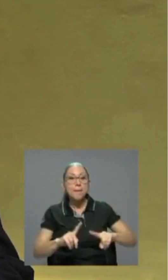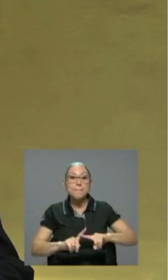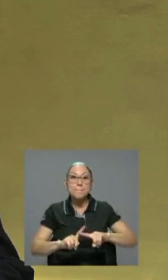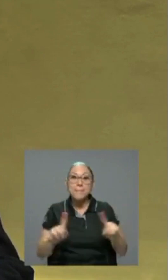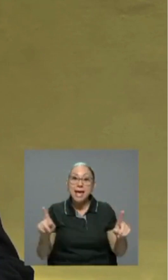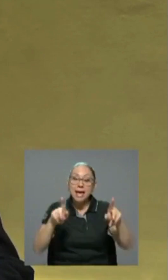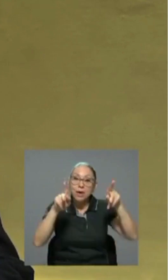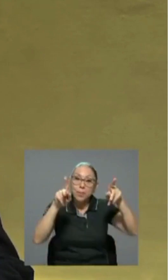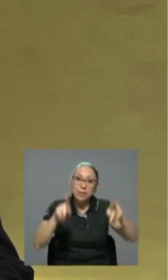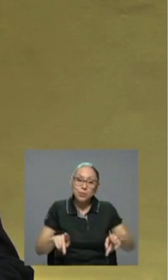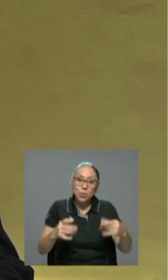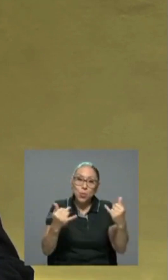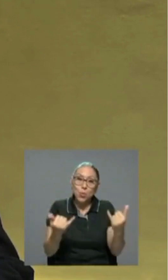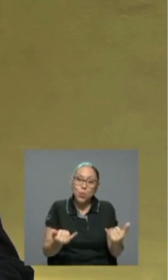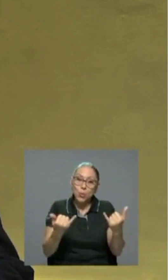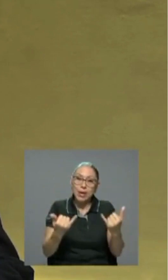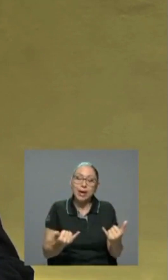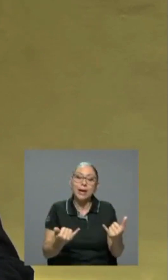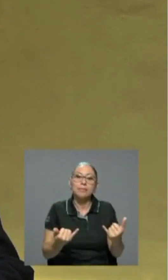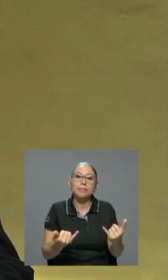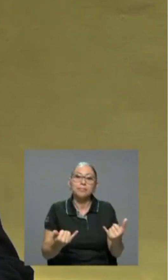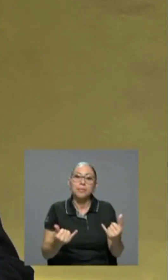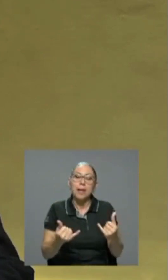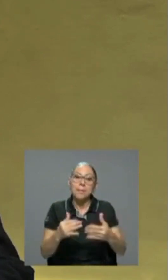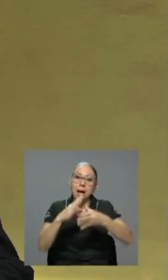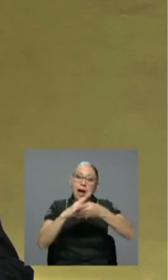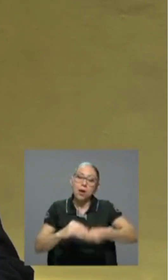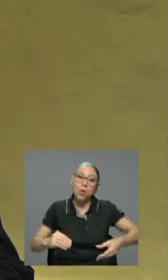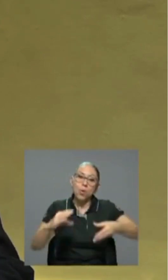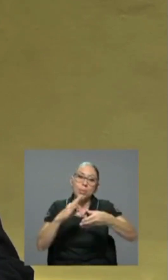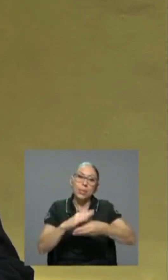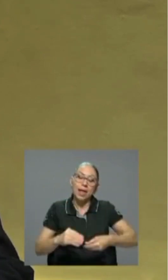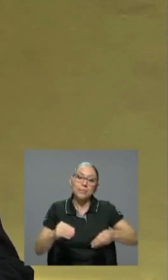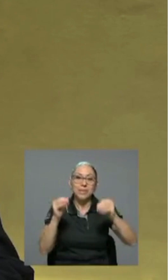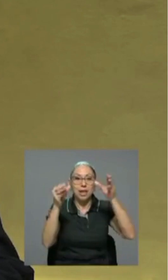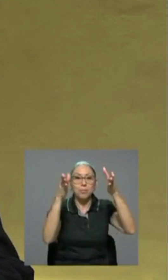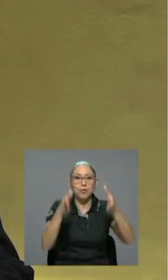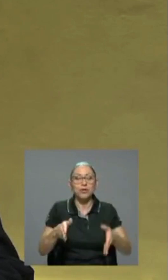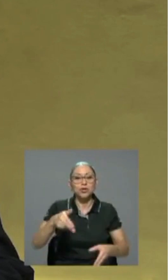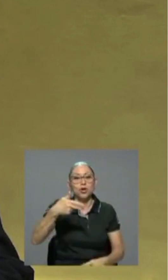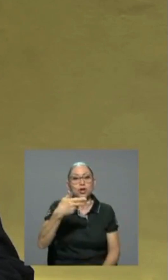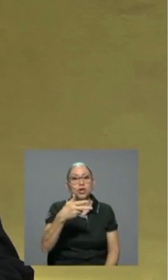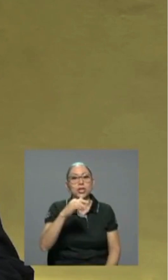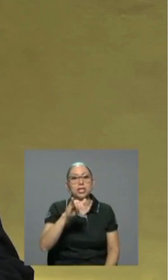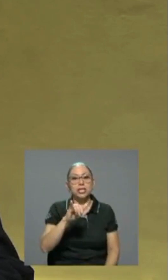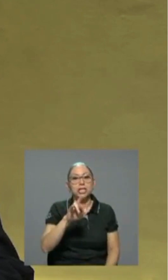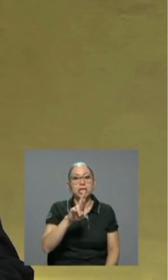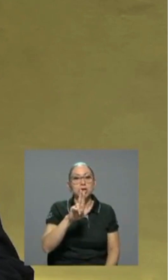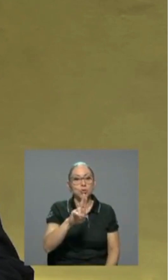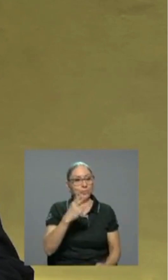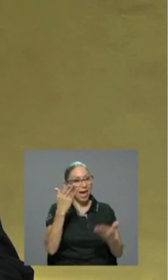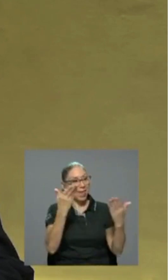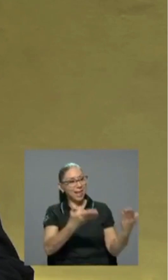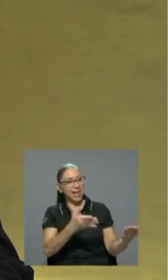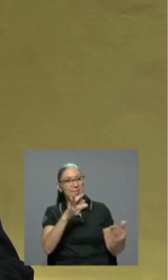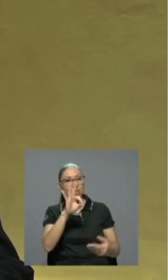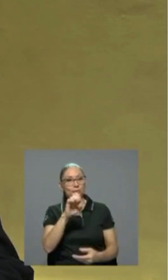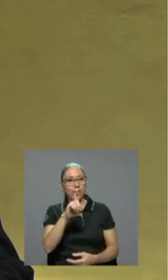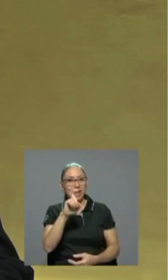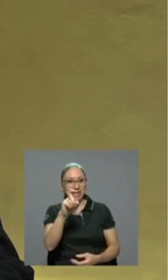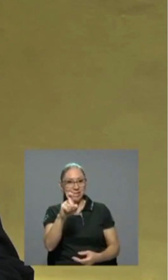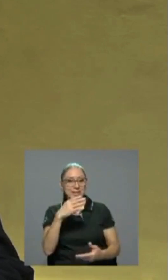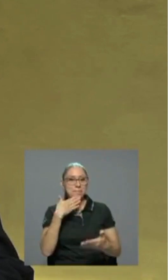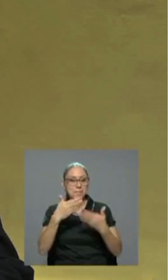nos va a contar es el profesor Chirú. Adelante, don Félix, y